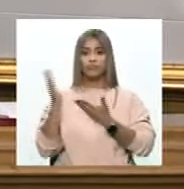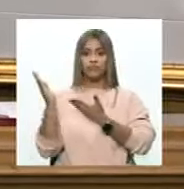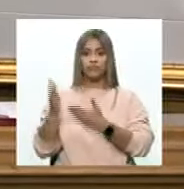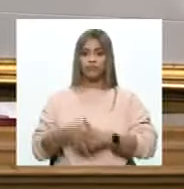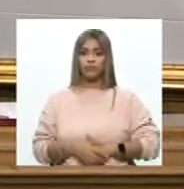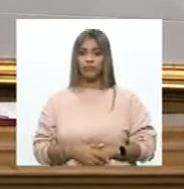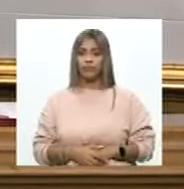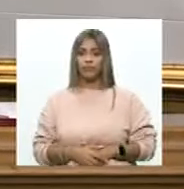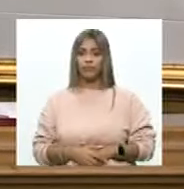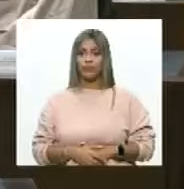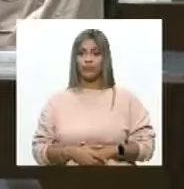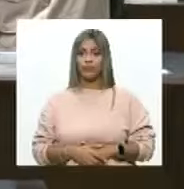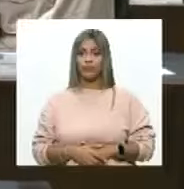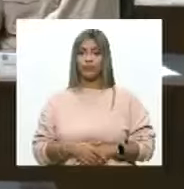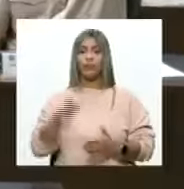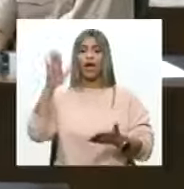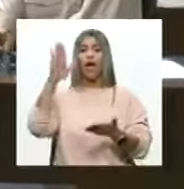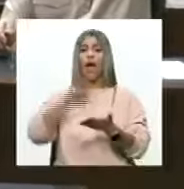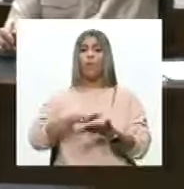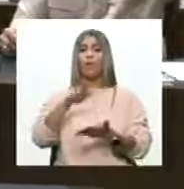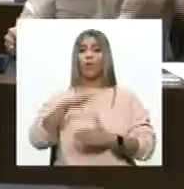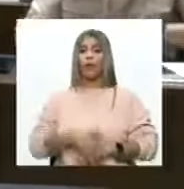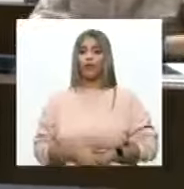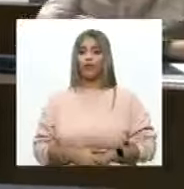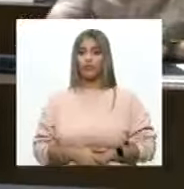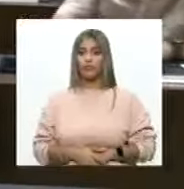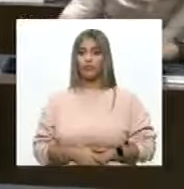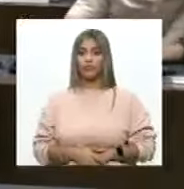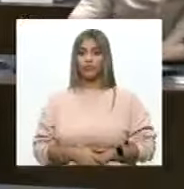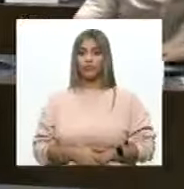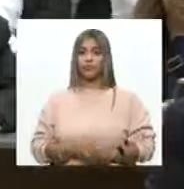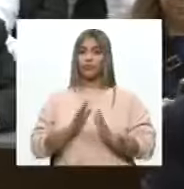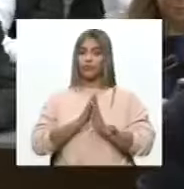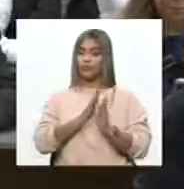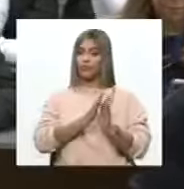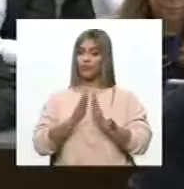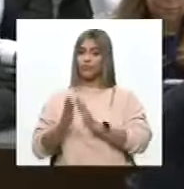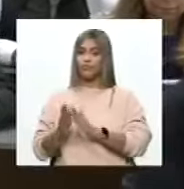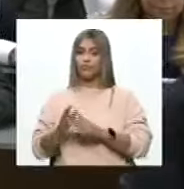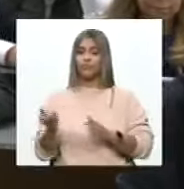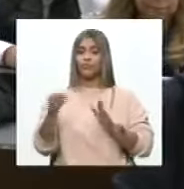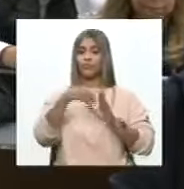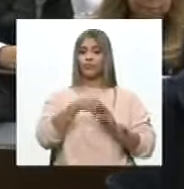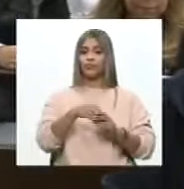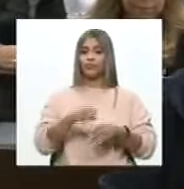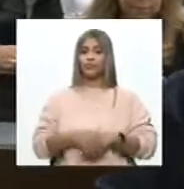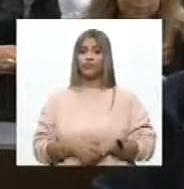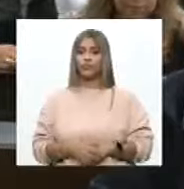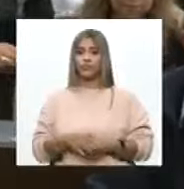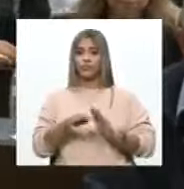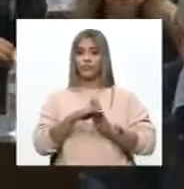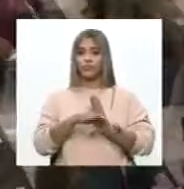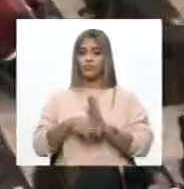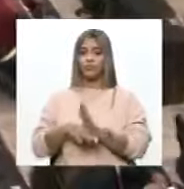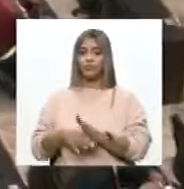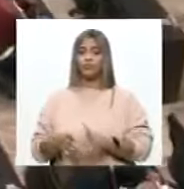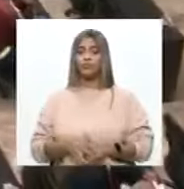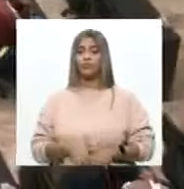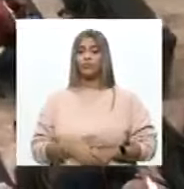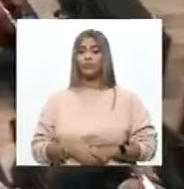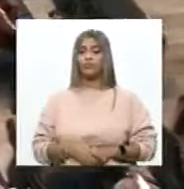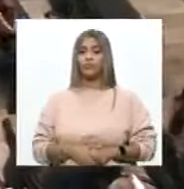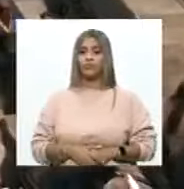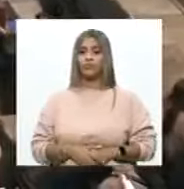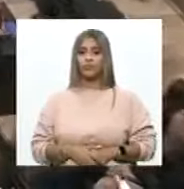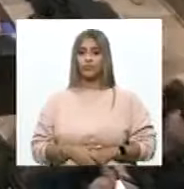costumbre. Queda aprobada la urgencia reglamentaria. Por favor, ciudadana secretaria, incluya el punto en el orden del día. Siguiente punto